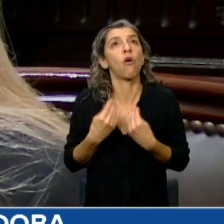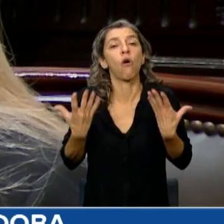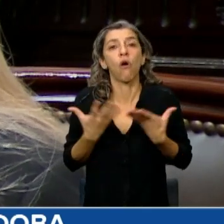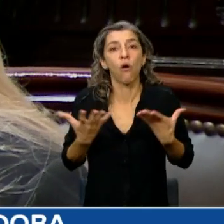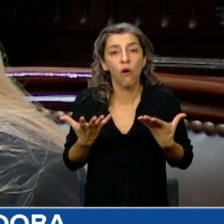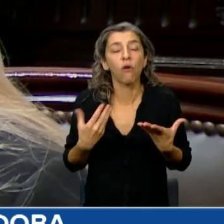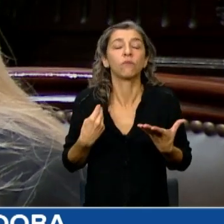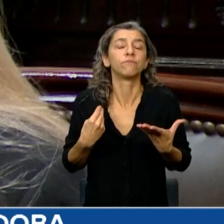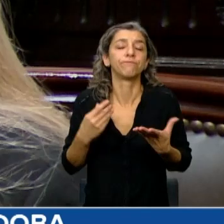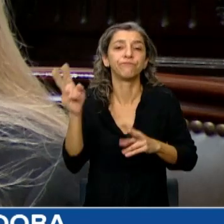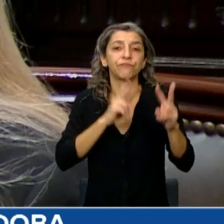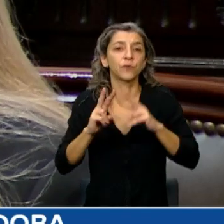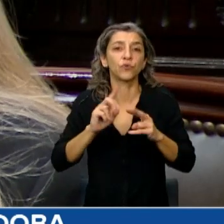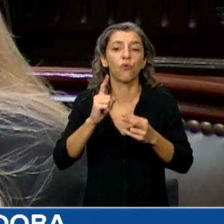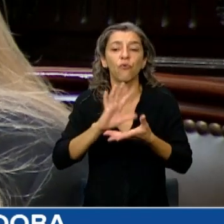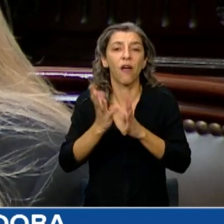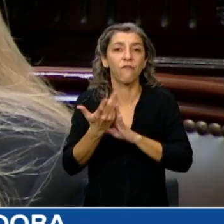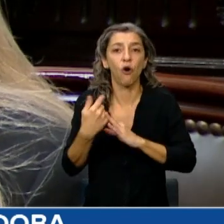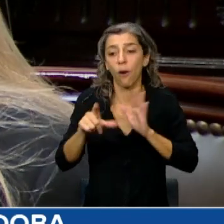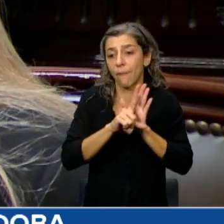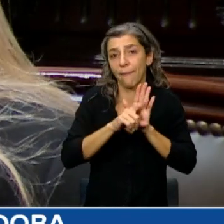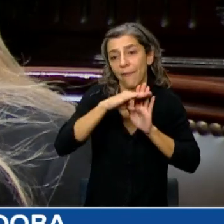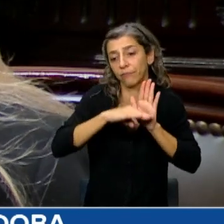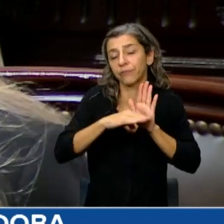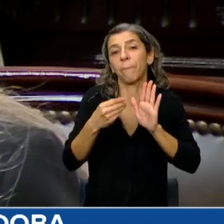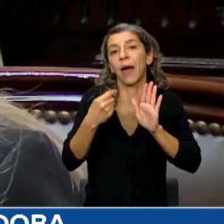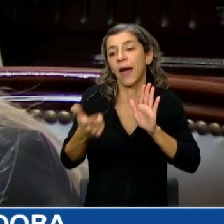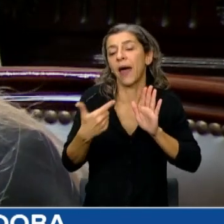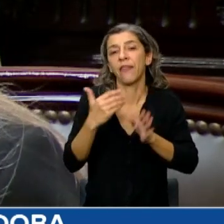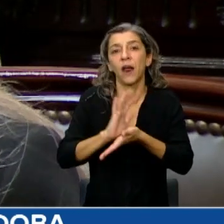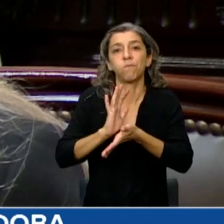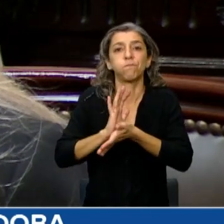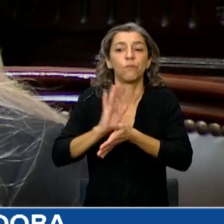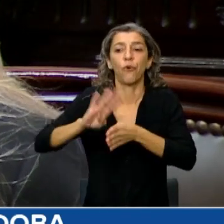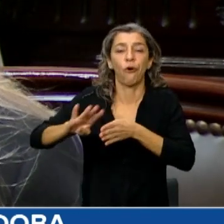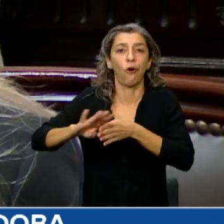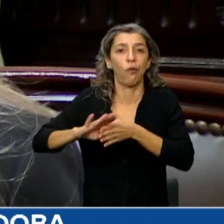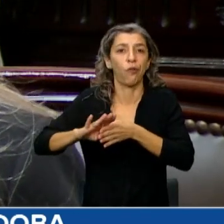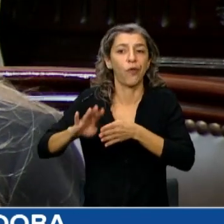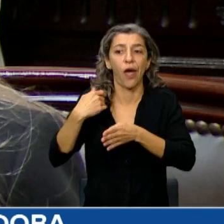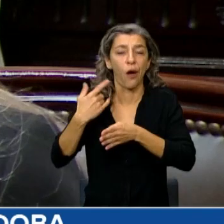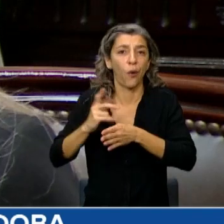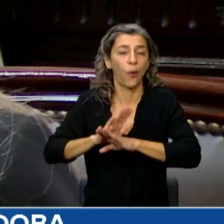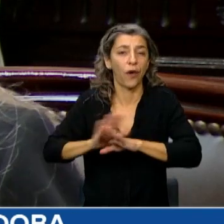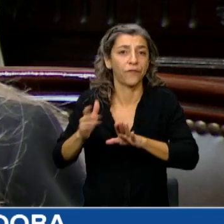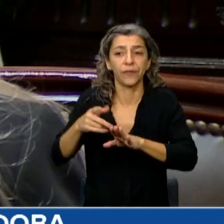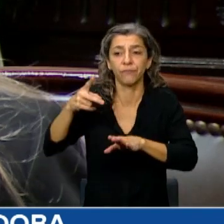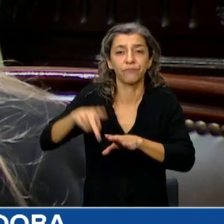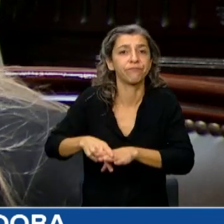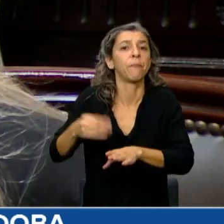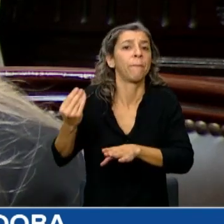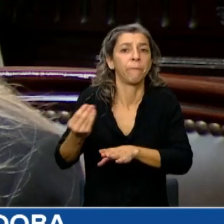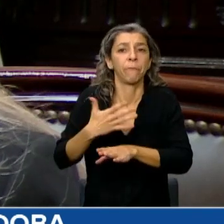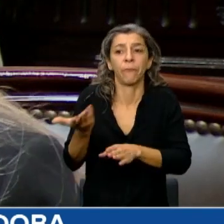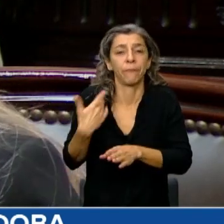una herramienta legal que condonara estas deudas, como así ya lo había establecido o había presentado un proyecto en